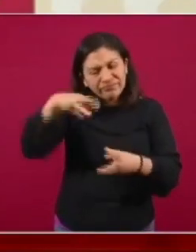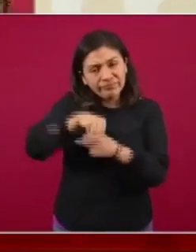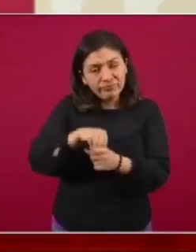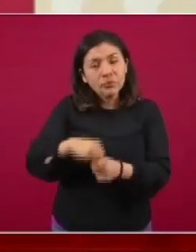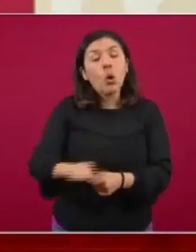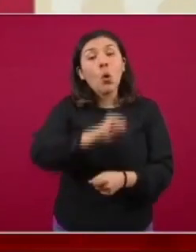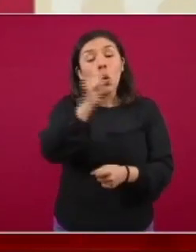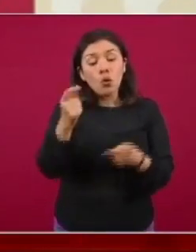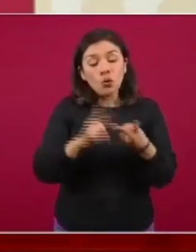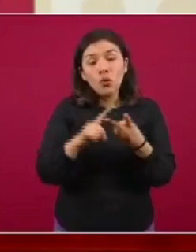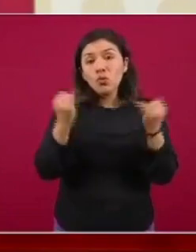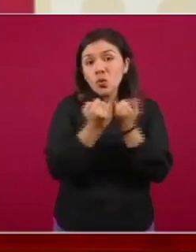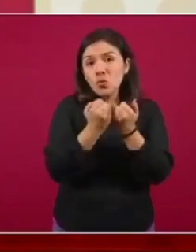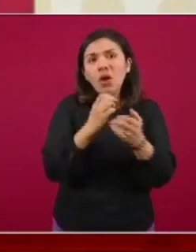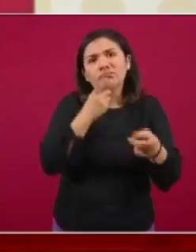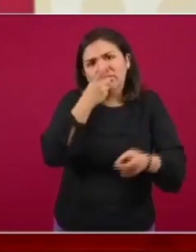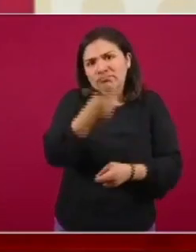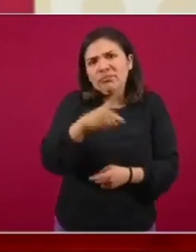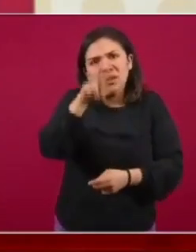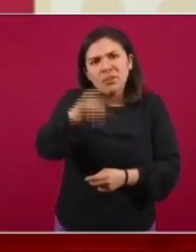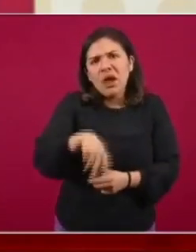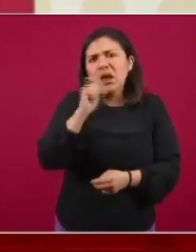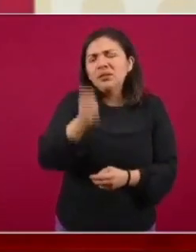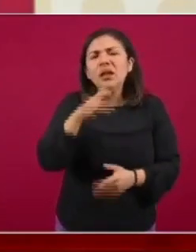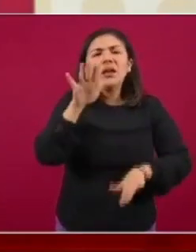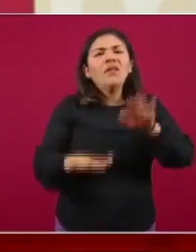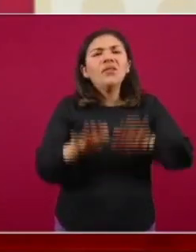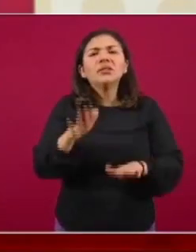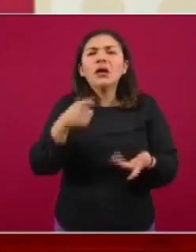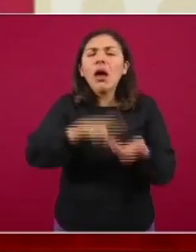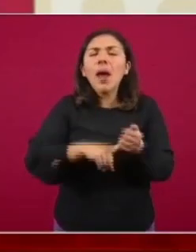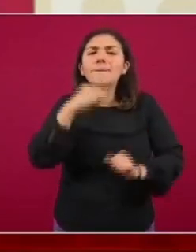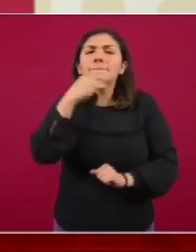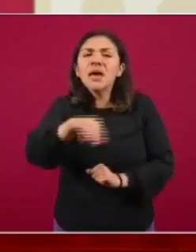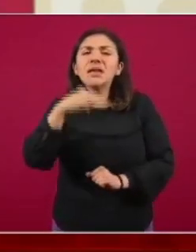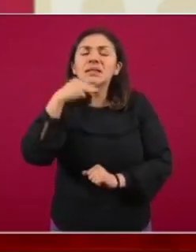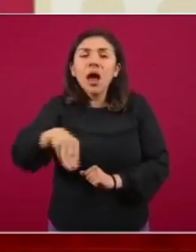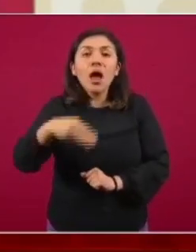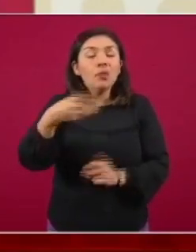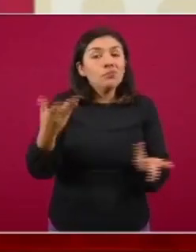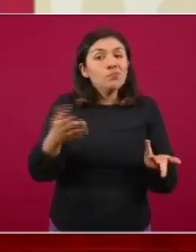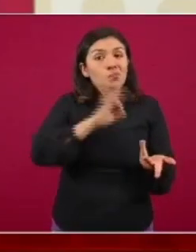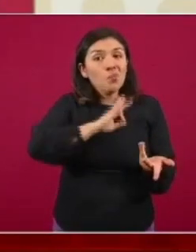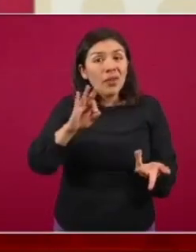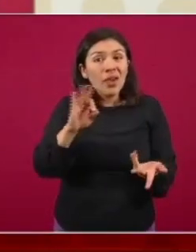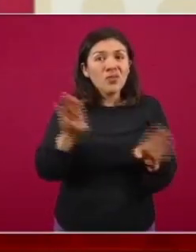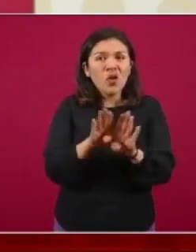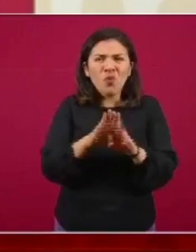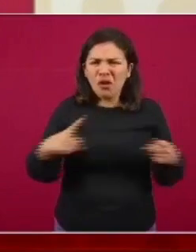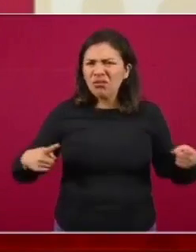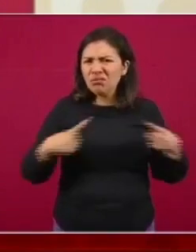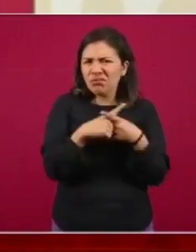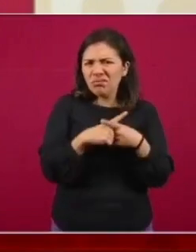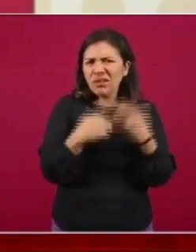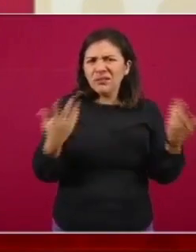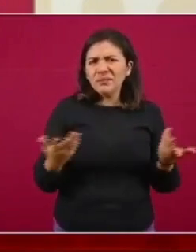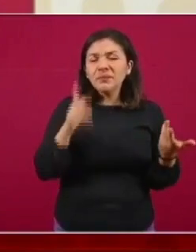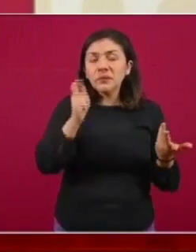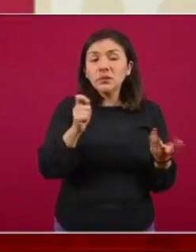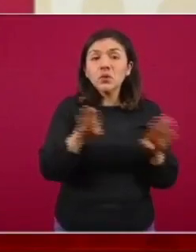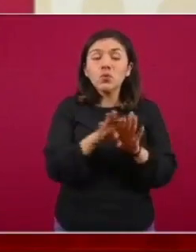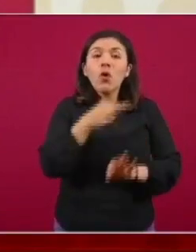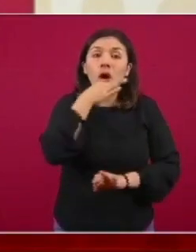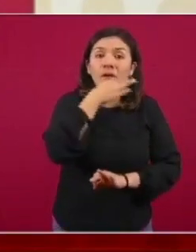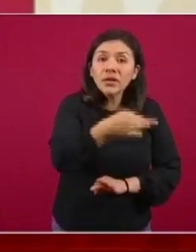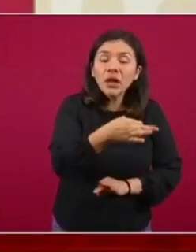lado también comunicar, que a veces son mensajes que pueden ser tal vez contrariados, es comunicar